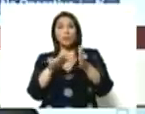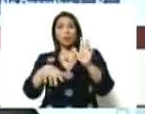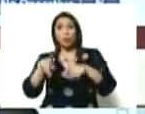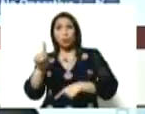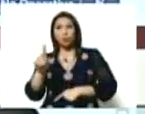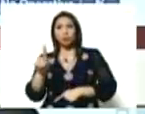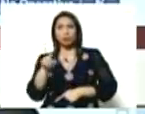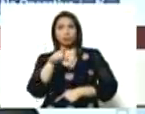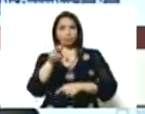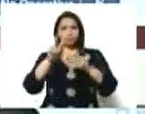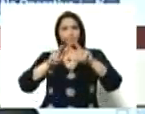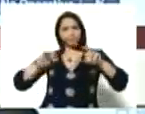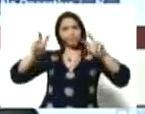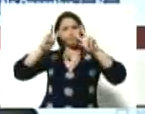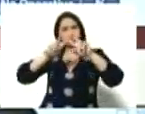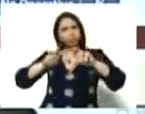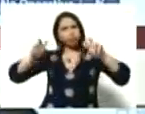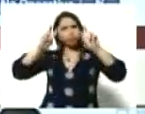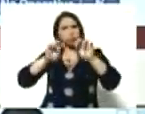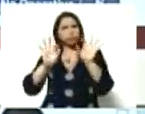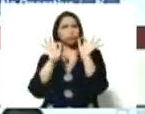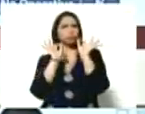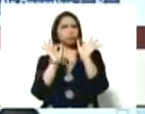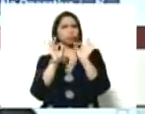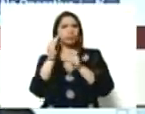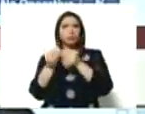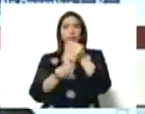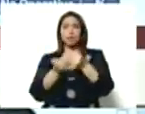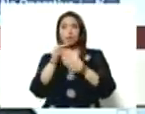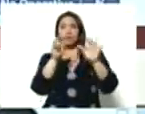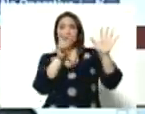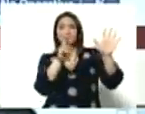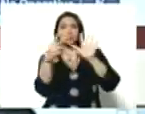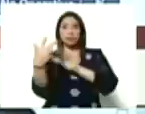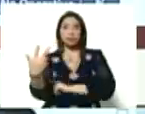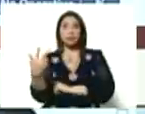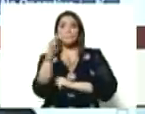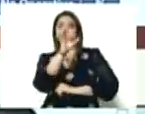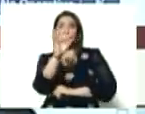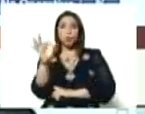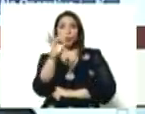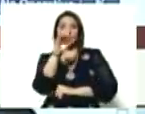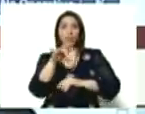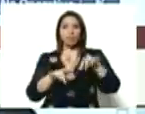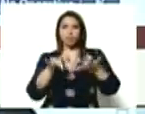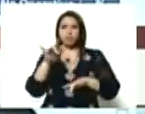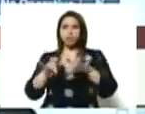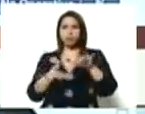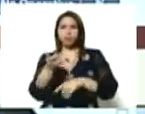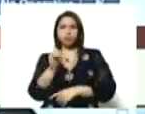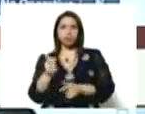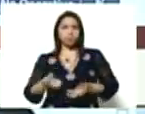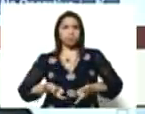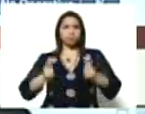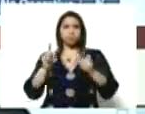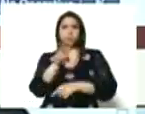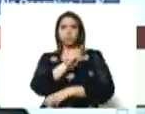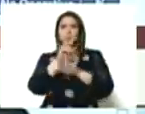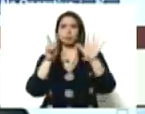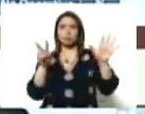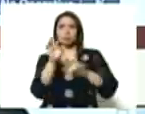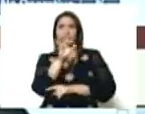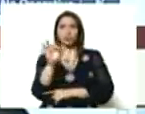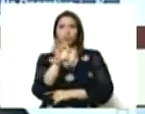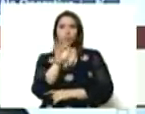De ese análisis exhaustivo que se hizo, el 73% de las máquinas se encontraba en estado operativo y 27% en